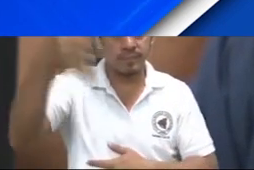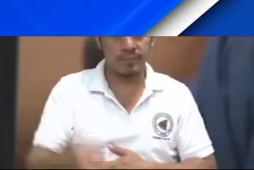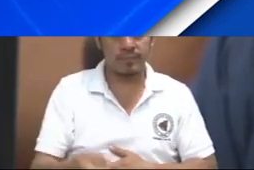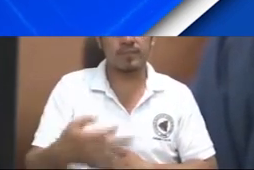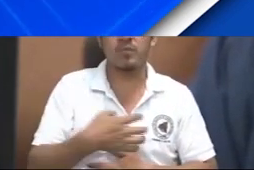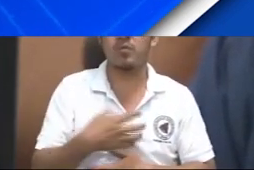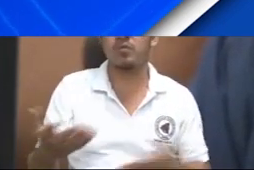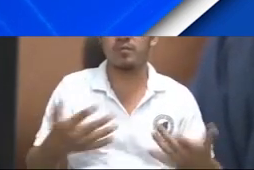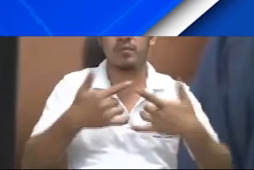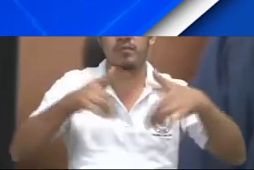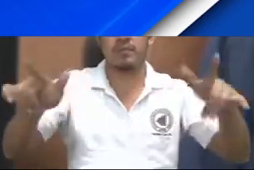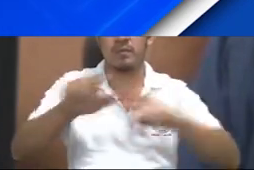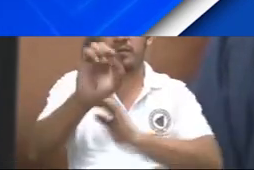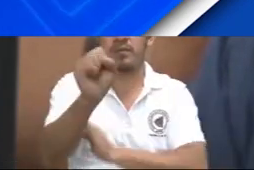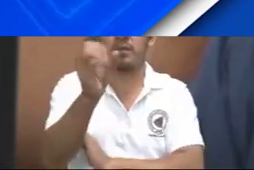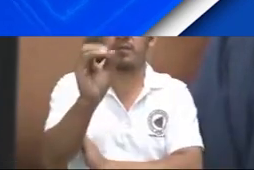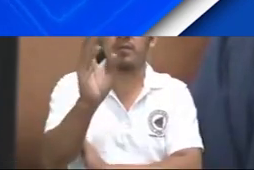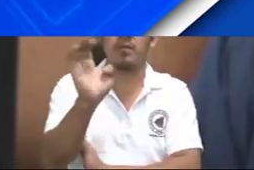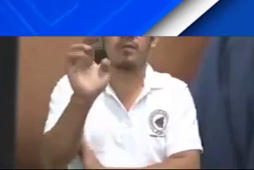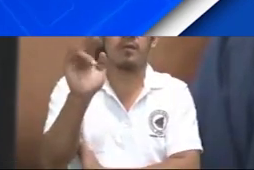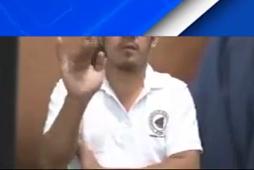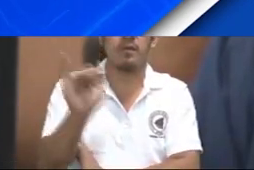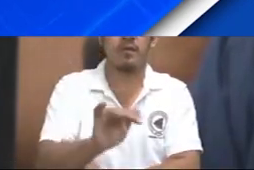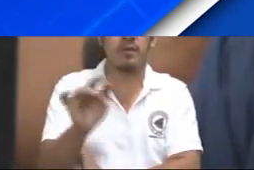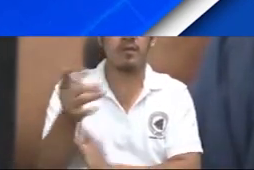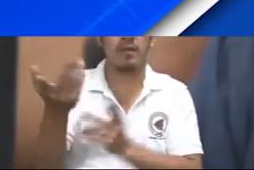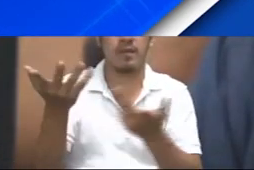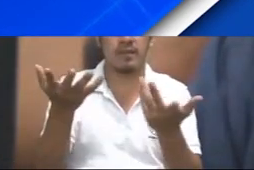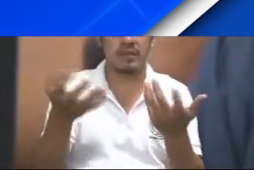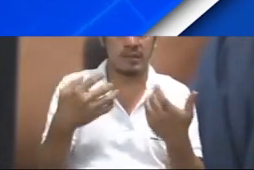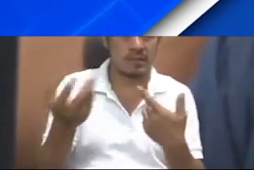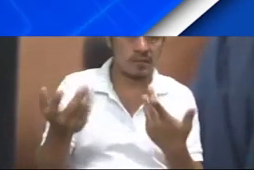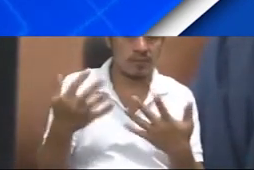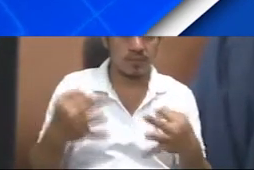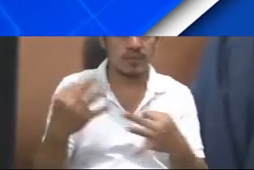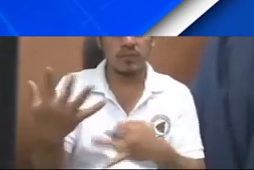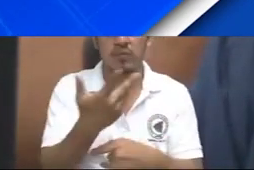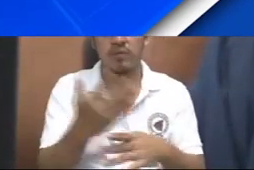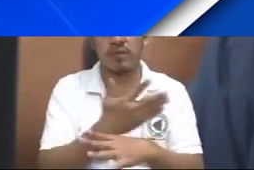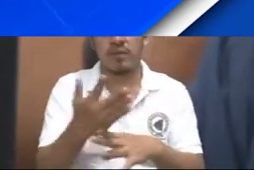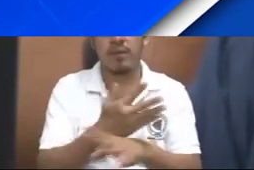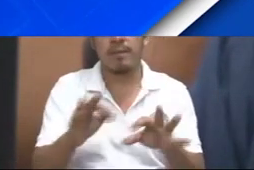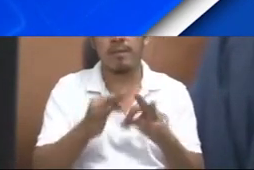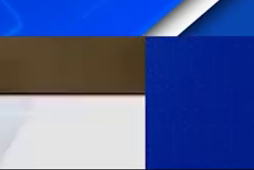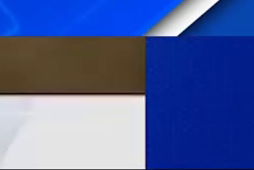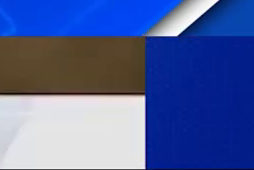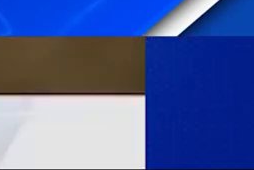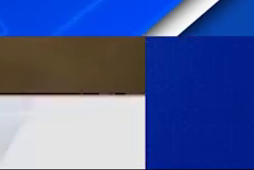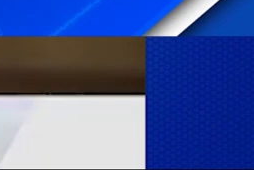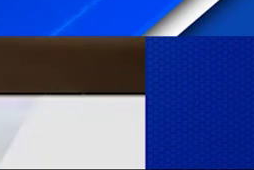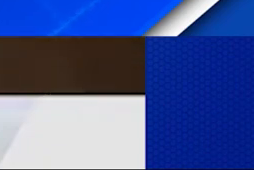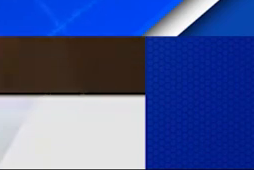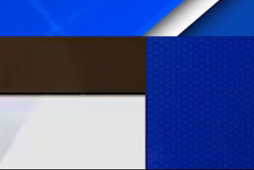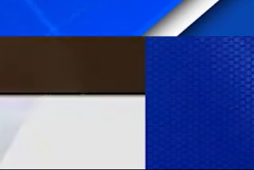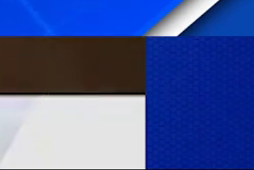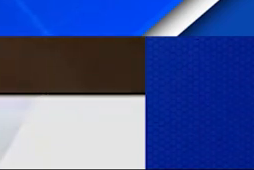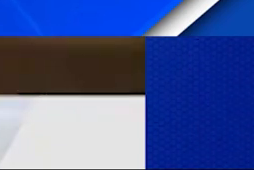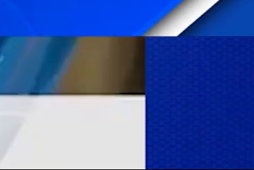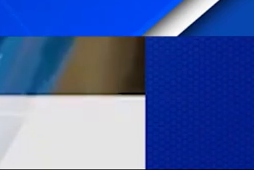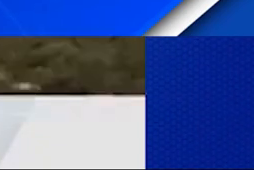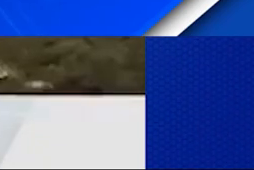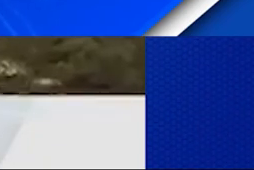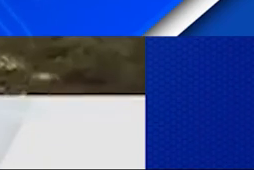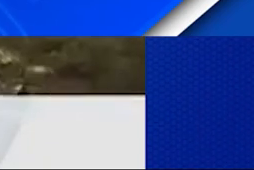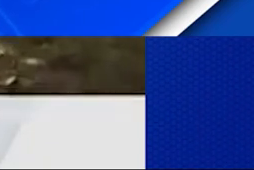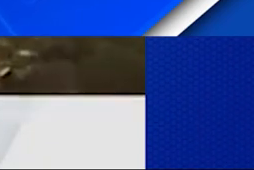garantizar la soberanía, seguridad alimentaria de las familias nicaragüenses. Arce destacó los